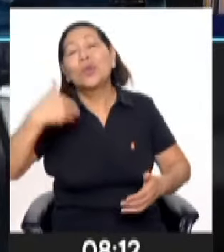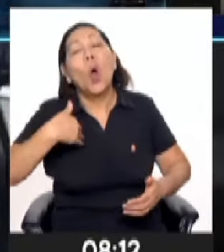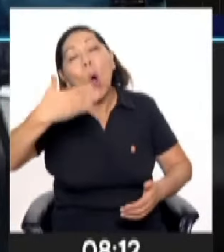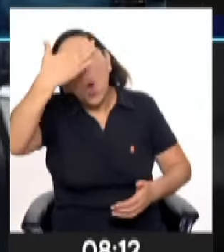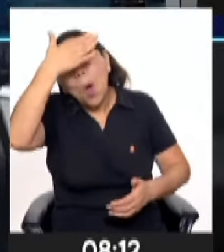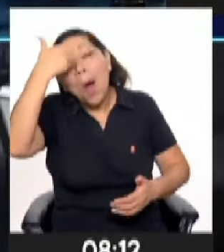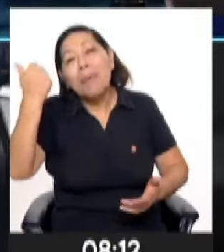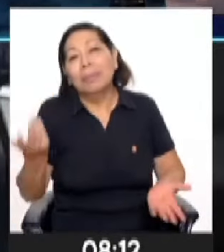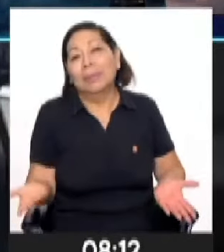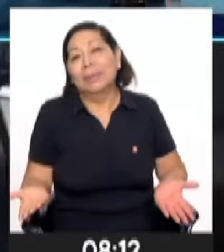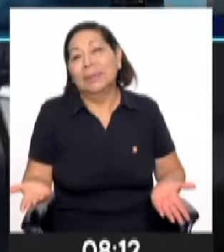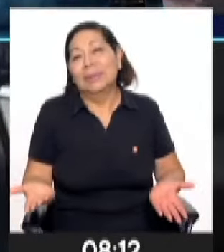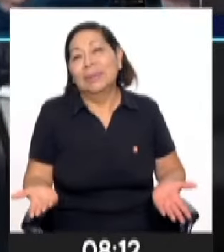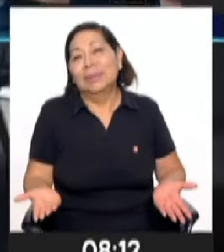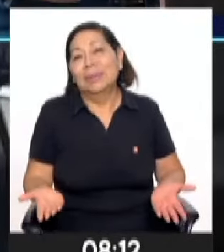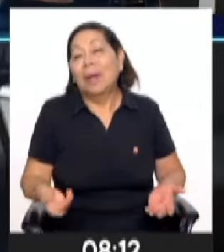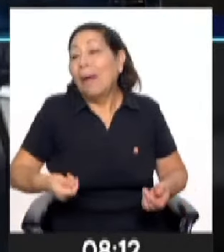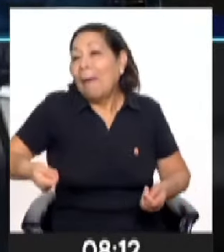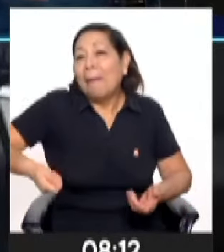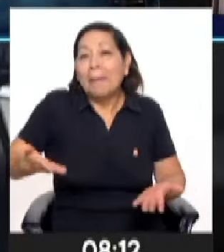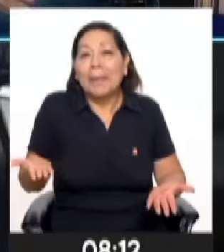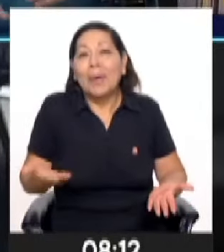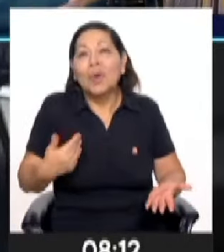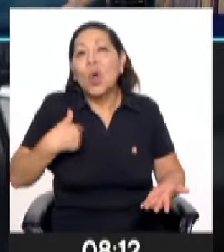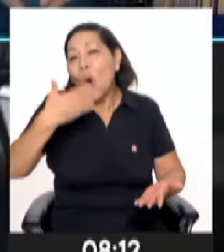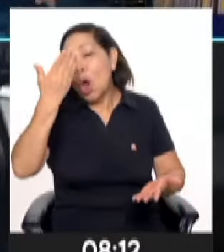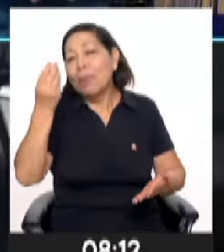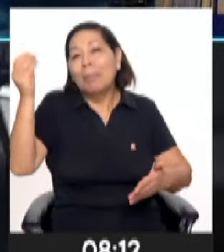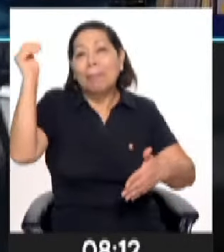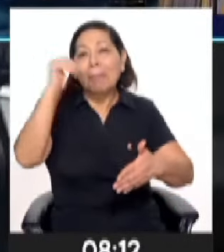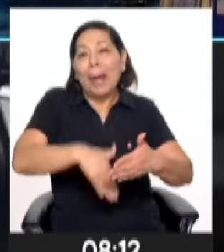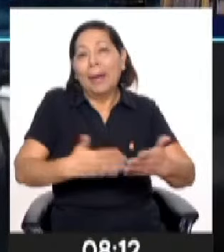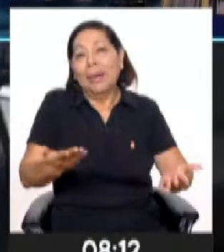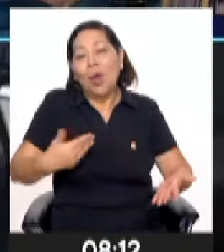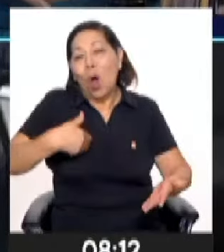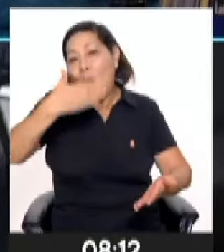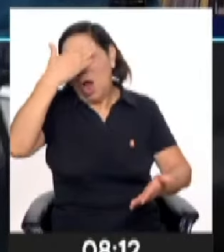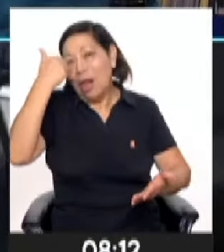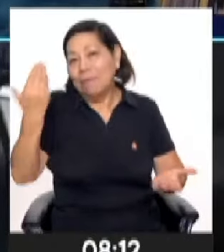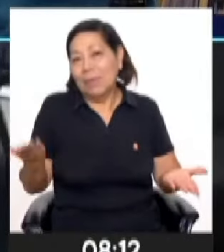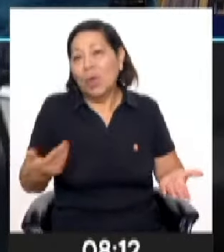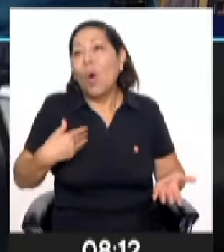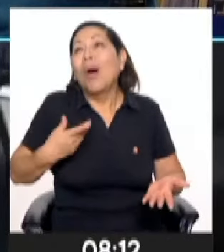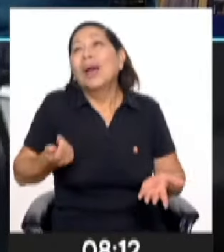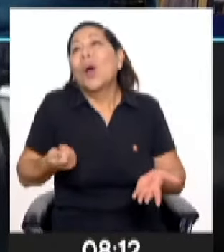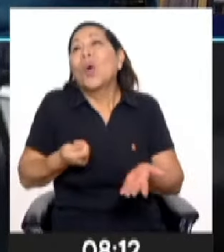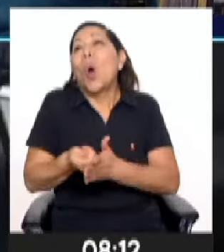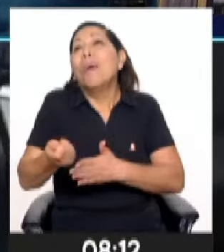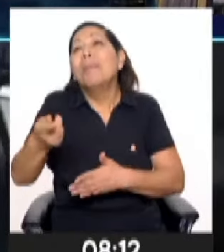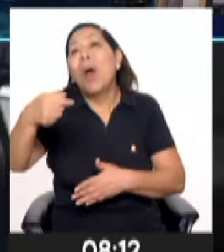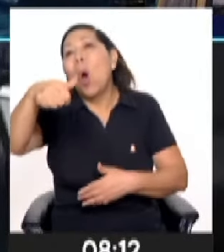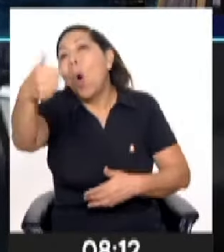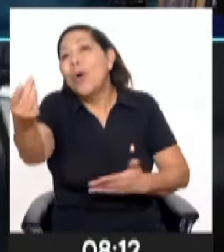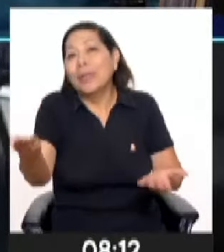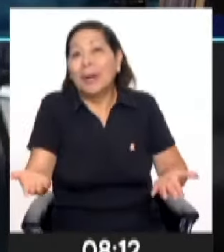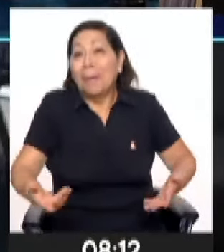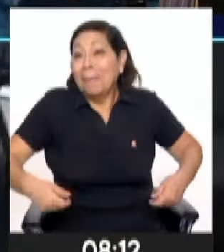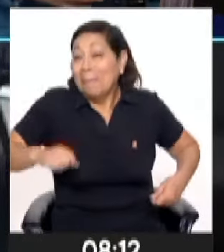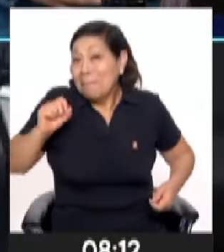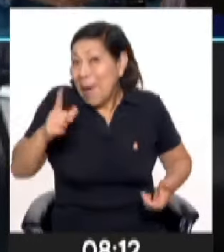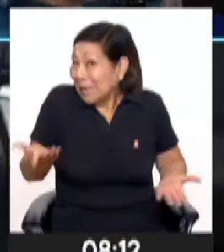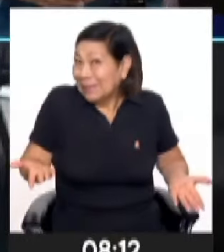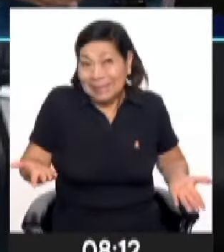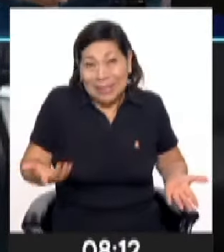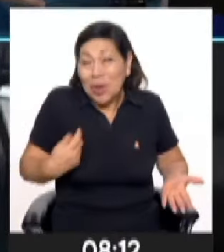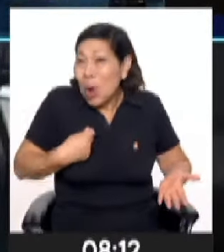¿verdad? No, como hice la maleta apurado, no puse en la maleta tal cosa y voy a tener que comprarla durante el viaje. Entonces me sale más caro, pues,